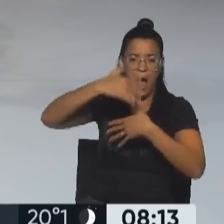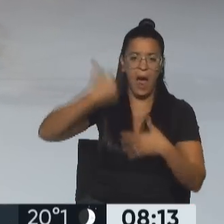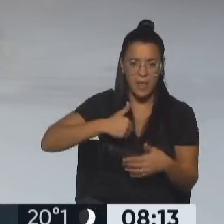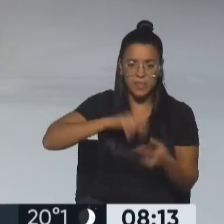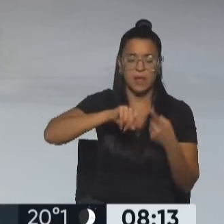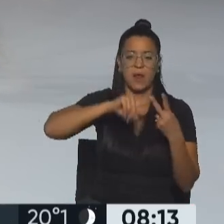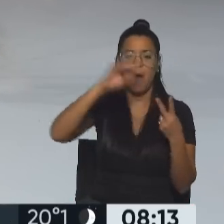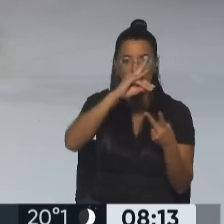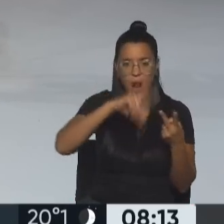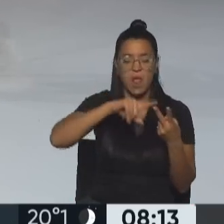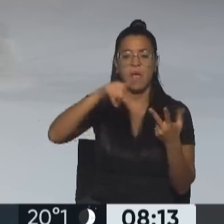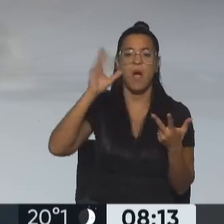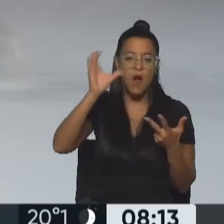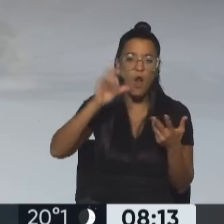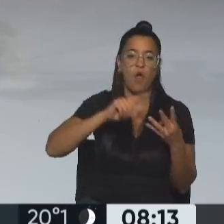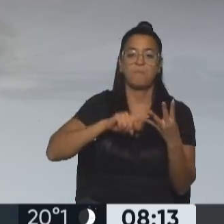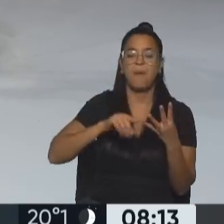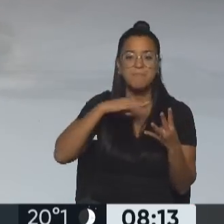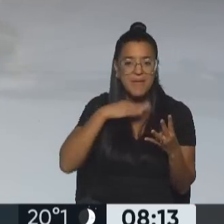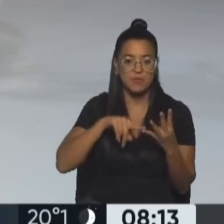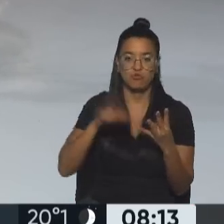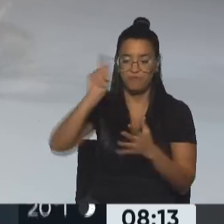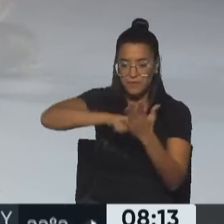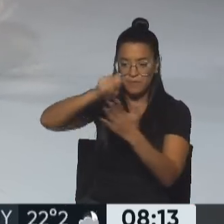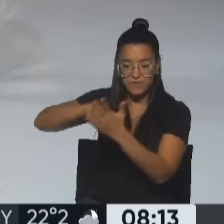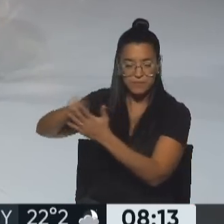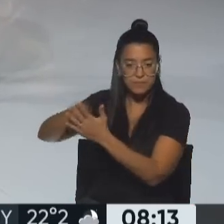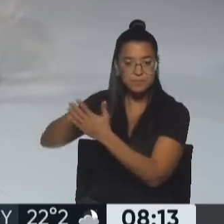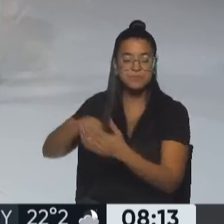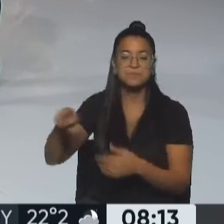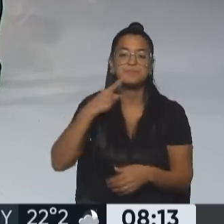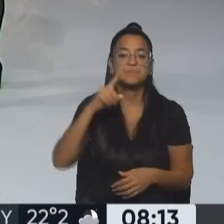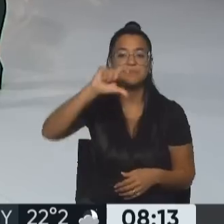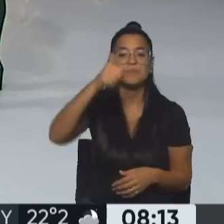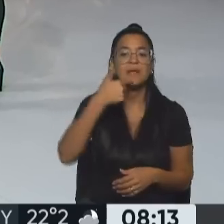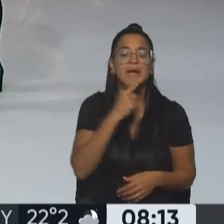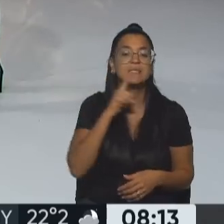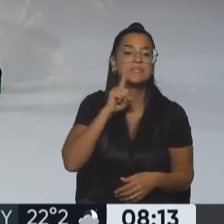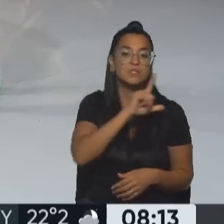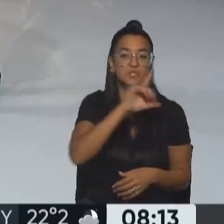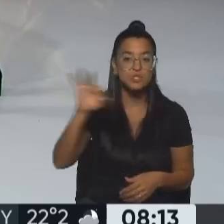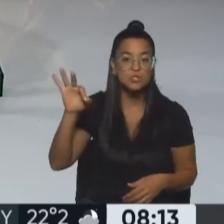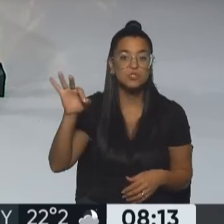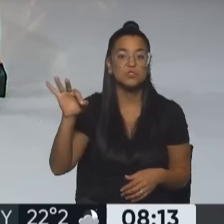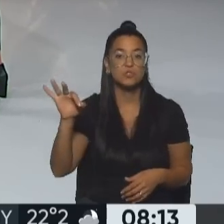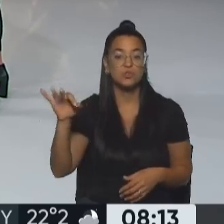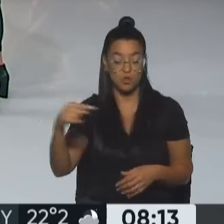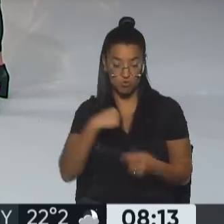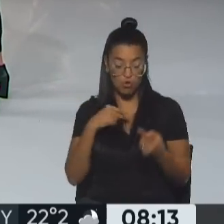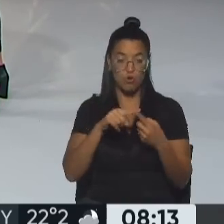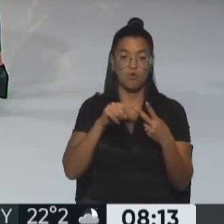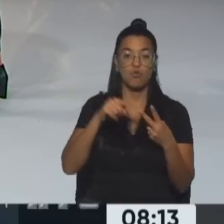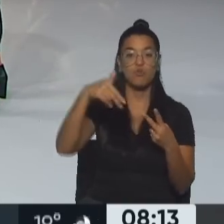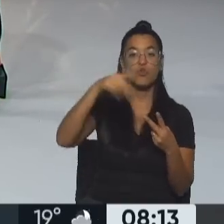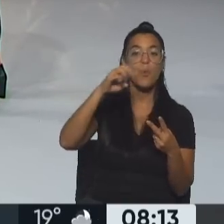Bolivia México y Colombia así es Pedro Castillo Pedro Castillo yo y Raúl